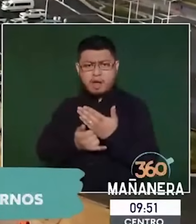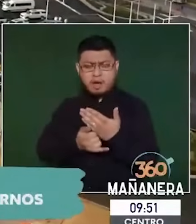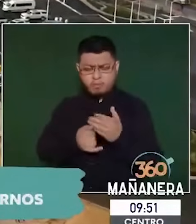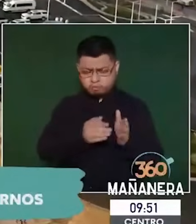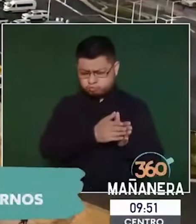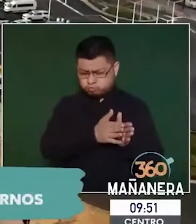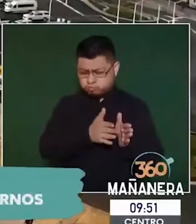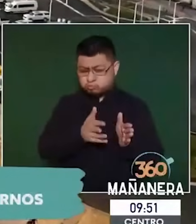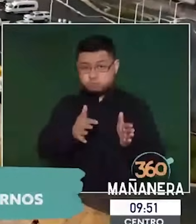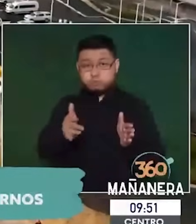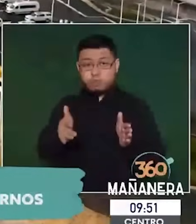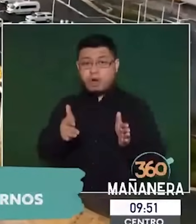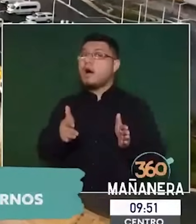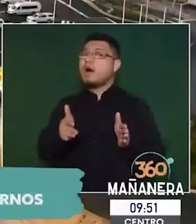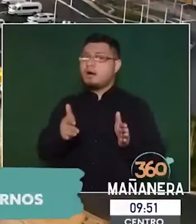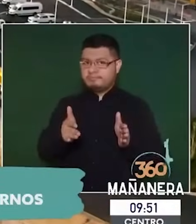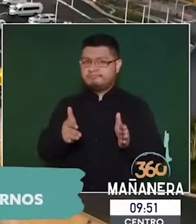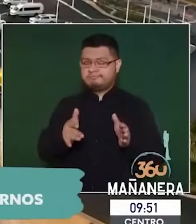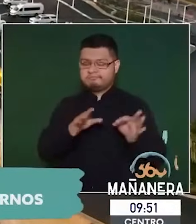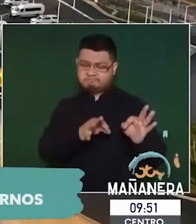trascienden gobiernos.